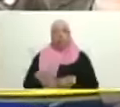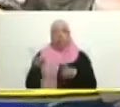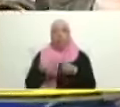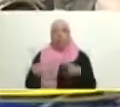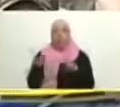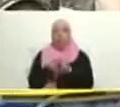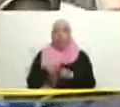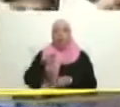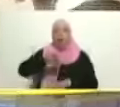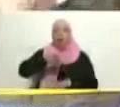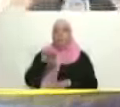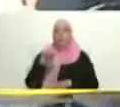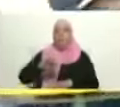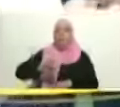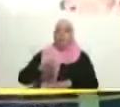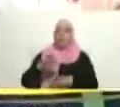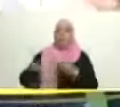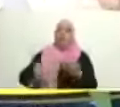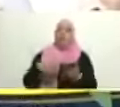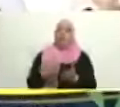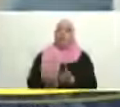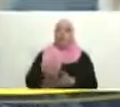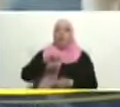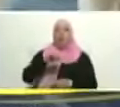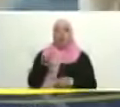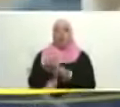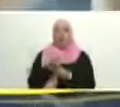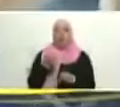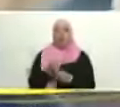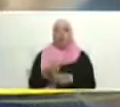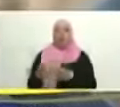Igualmente en la Policía Nacional Bolivariana.